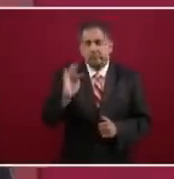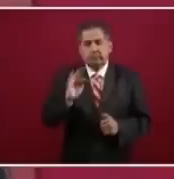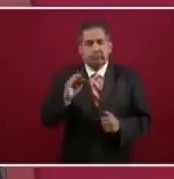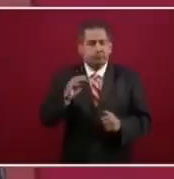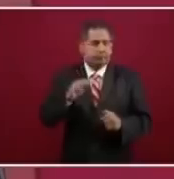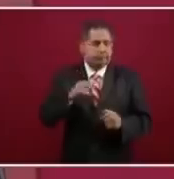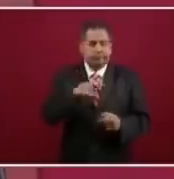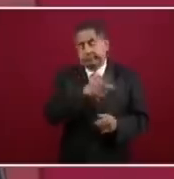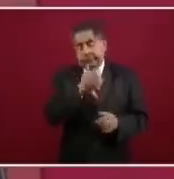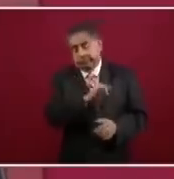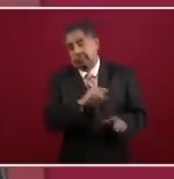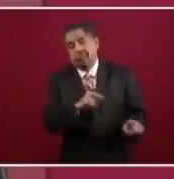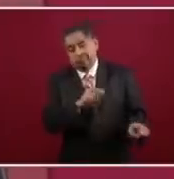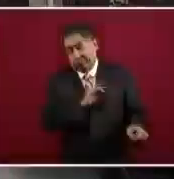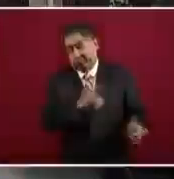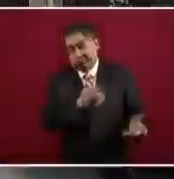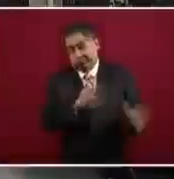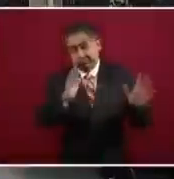todo